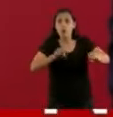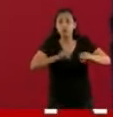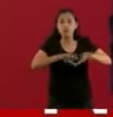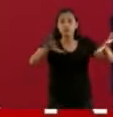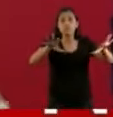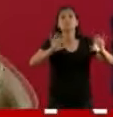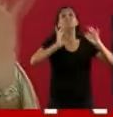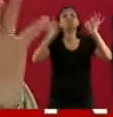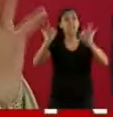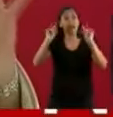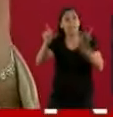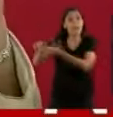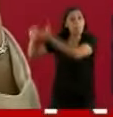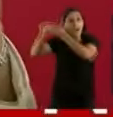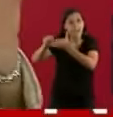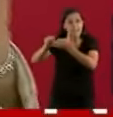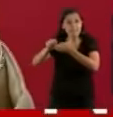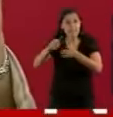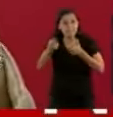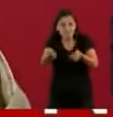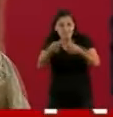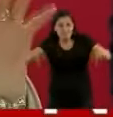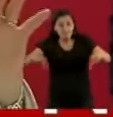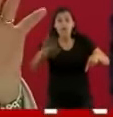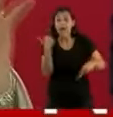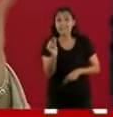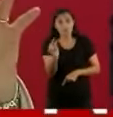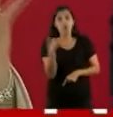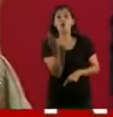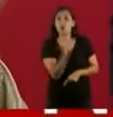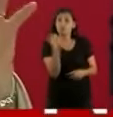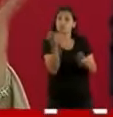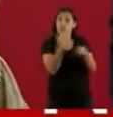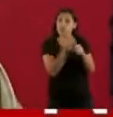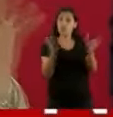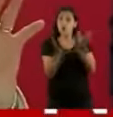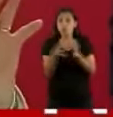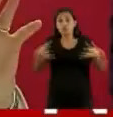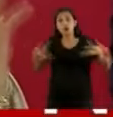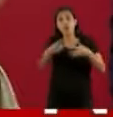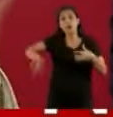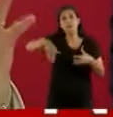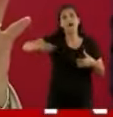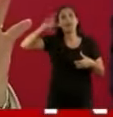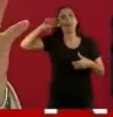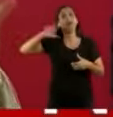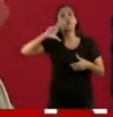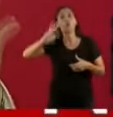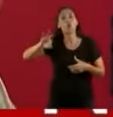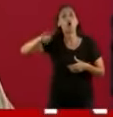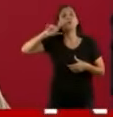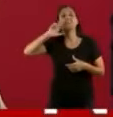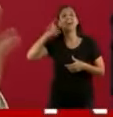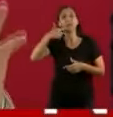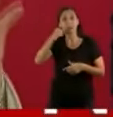otros países. Hace poco hicimos un procedimiento con la banda de Mameluco Villalba, que se acordarán